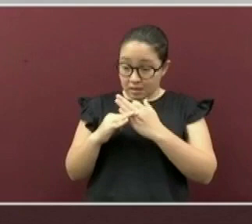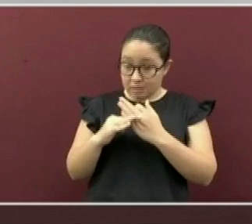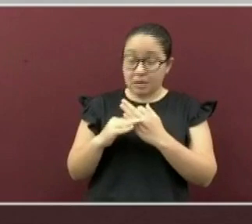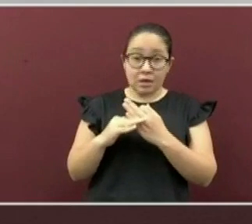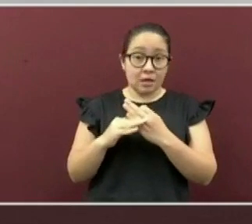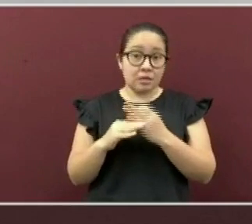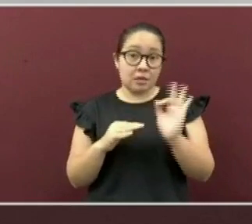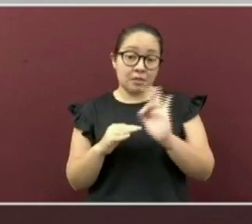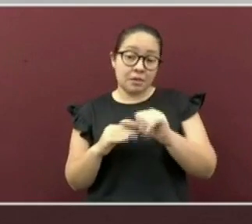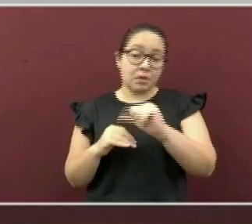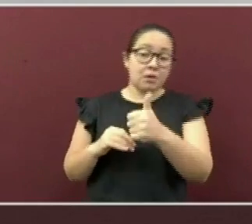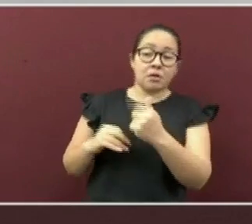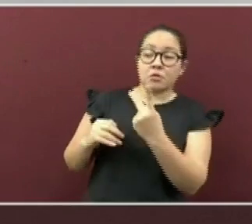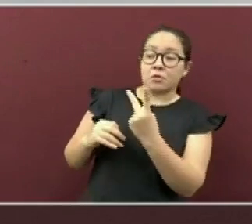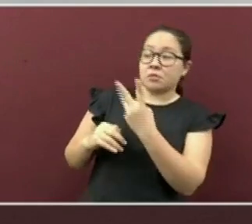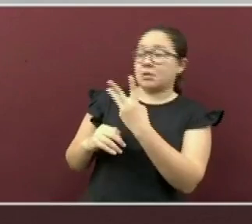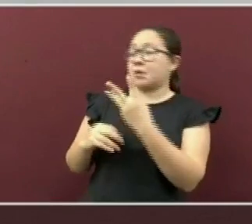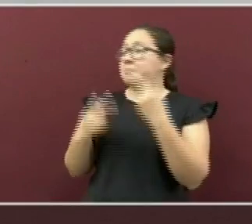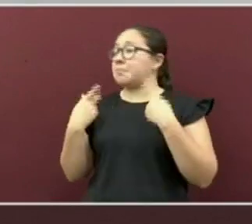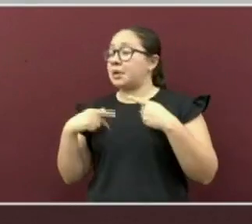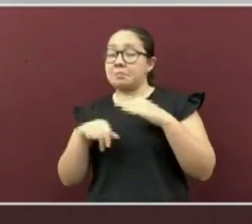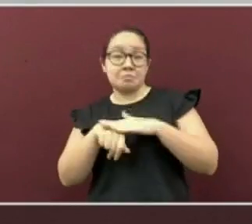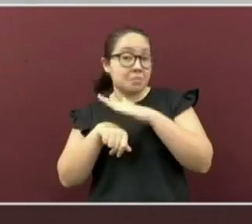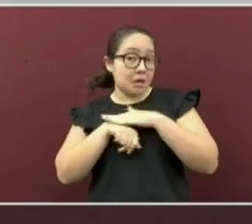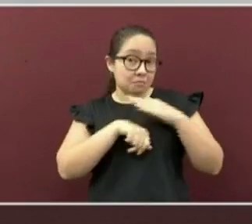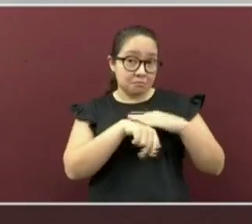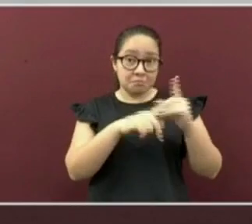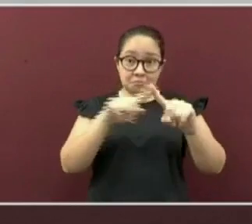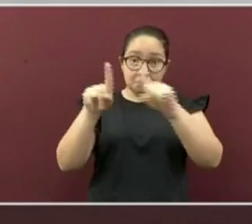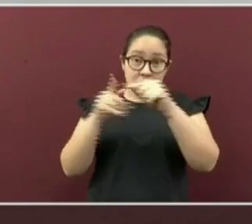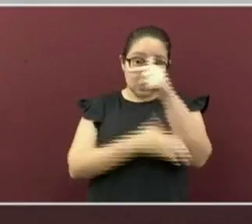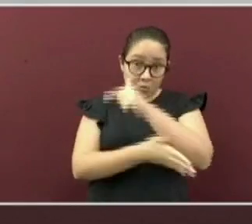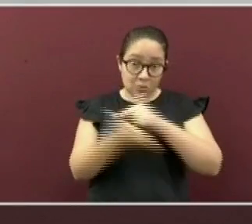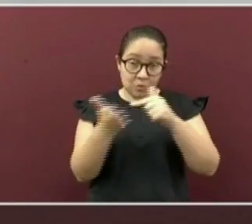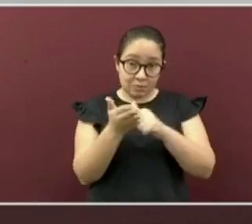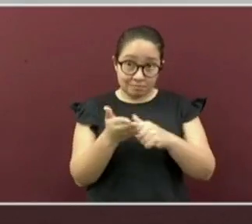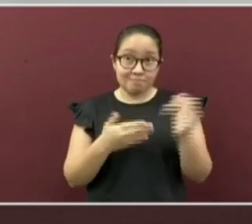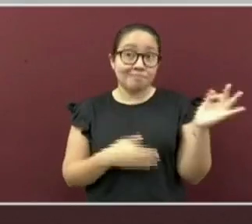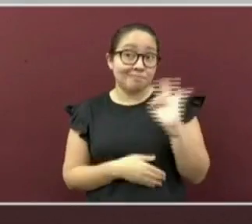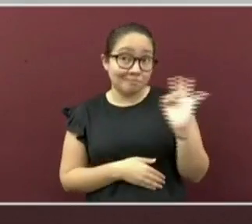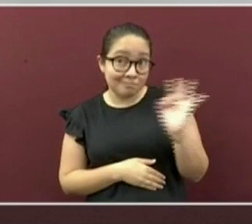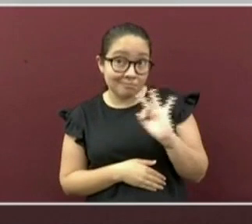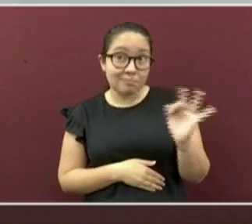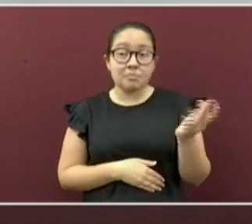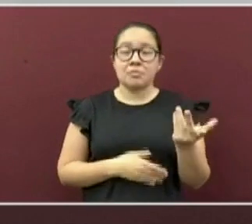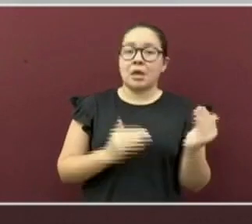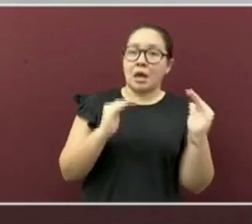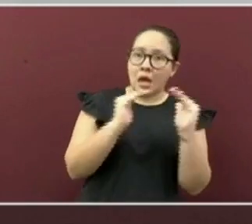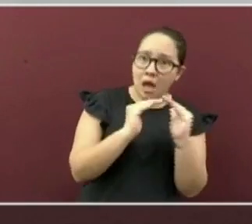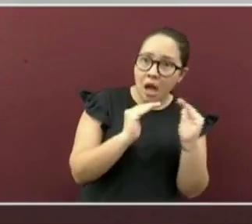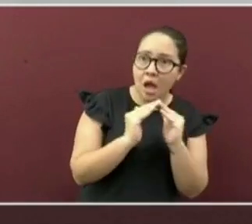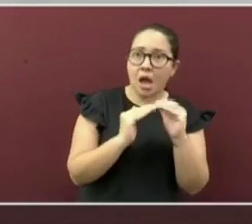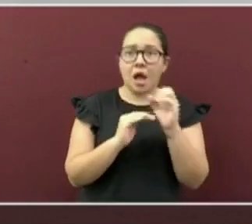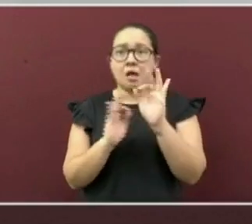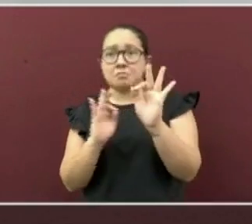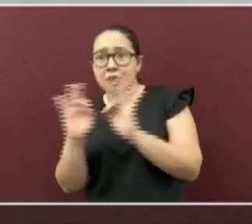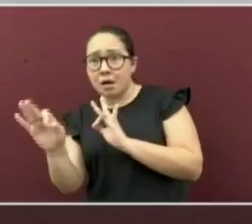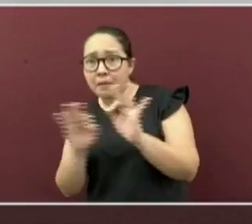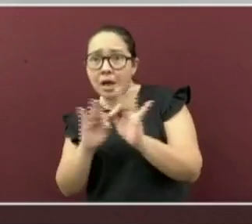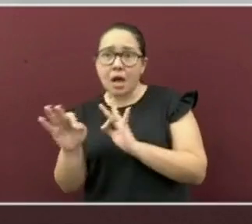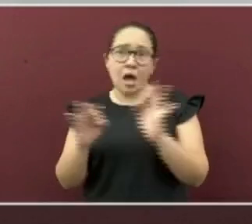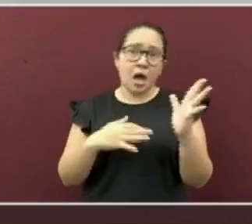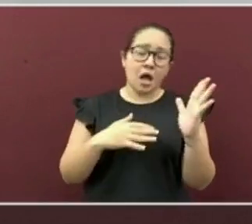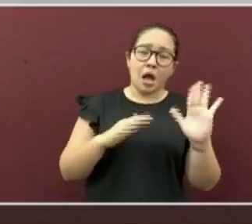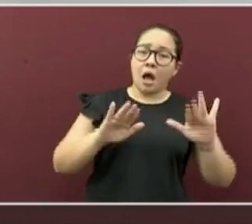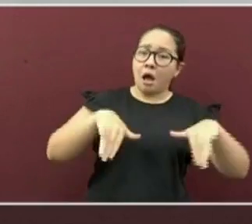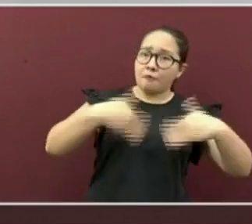a 2, 3 o más personas en cualquier lugar en donde se encuentre, ya sea en casa, en el trabajo, en